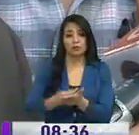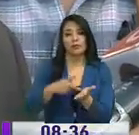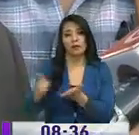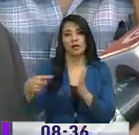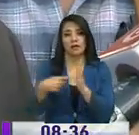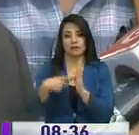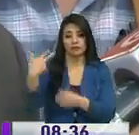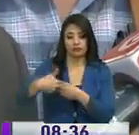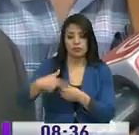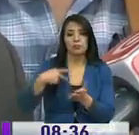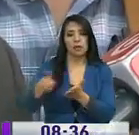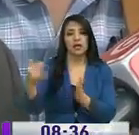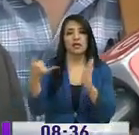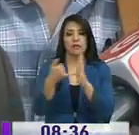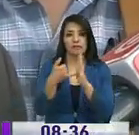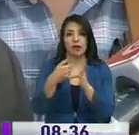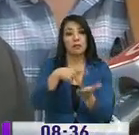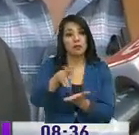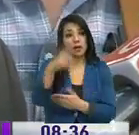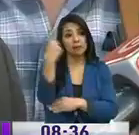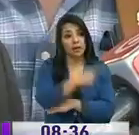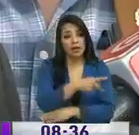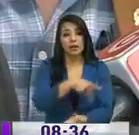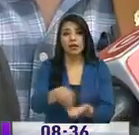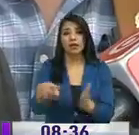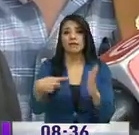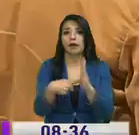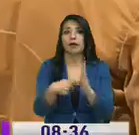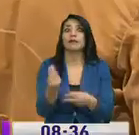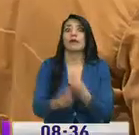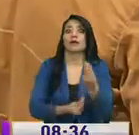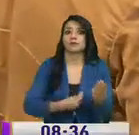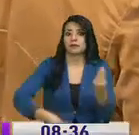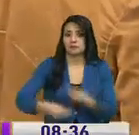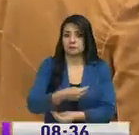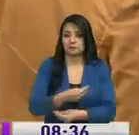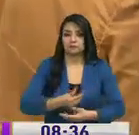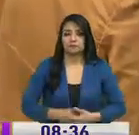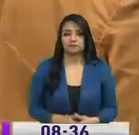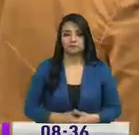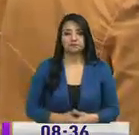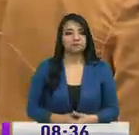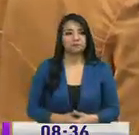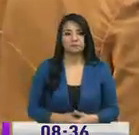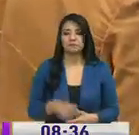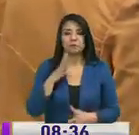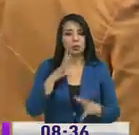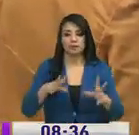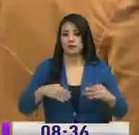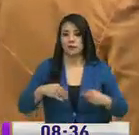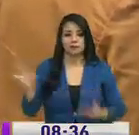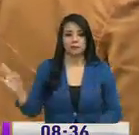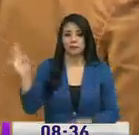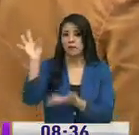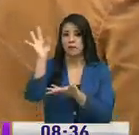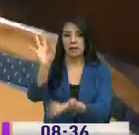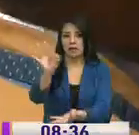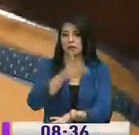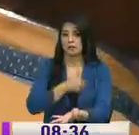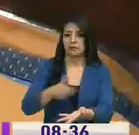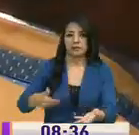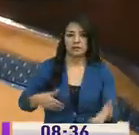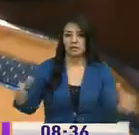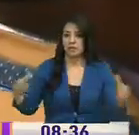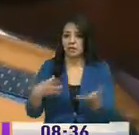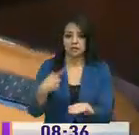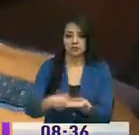combustible, pago IVA. Pago peajes con IVA. Y no puedo cruzar con nada. Ellos anuncian que no aceptarán reunirse con delegados del presidente.